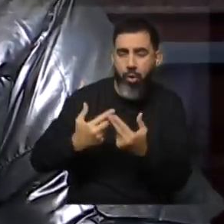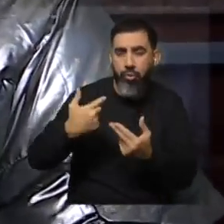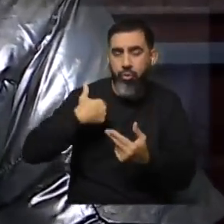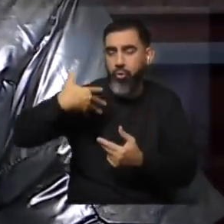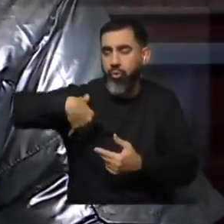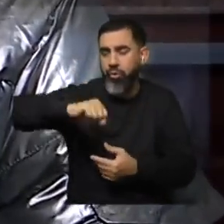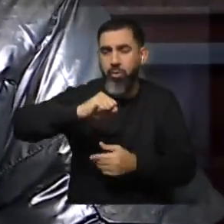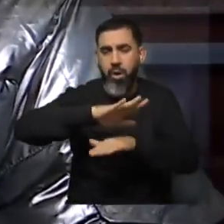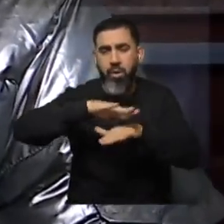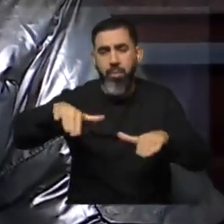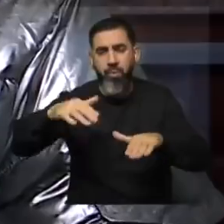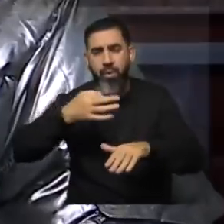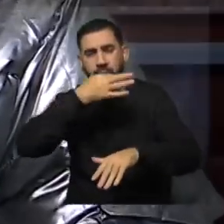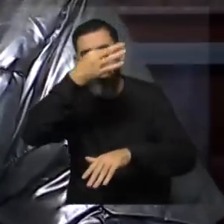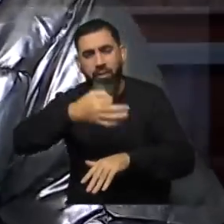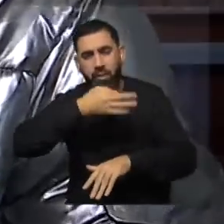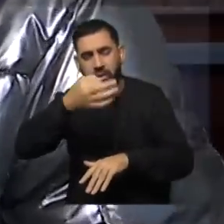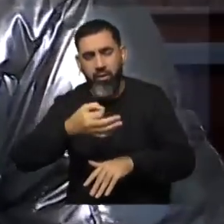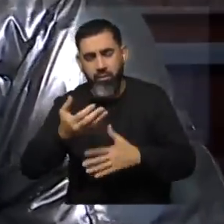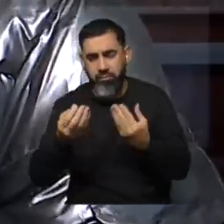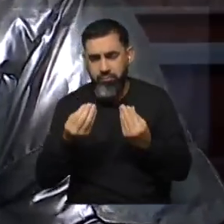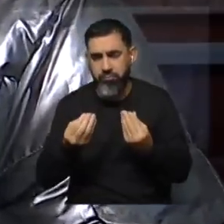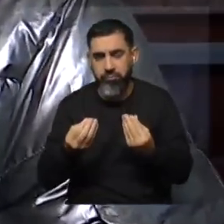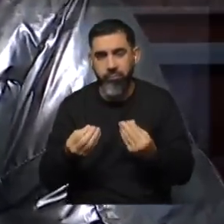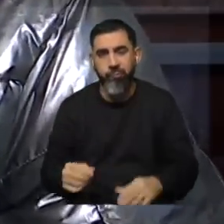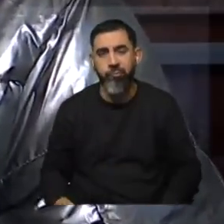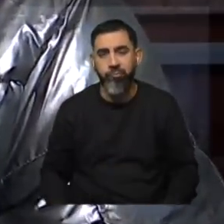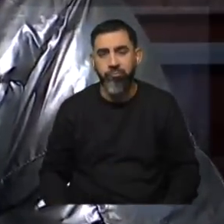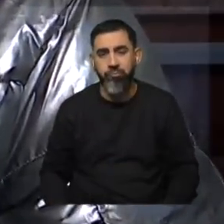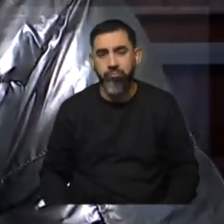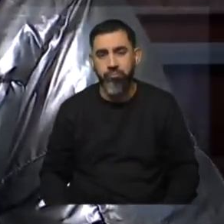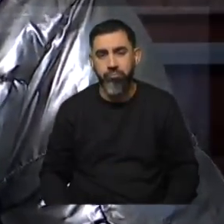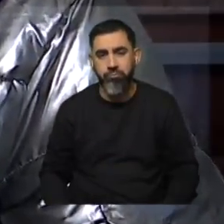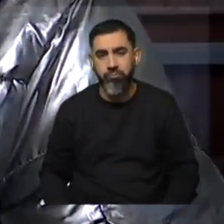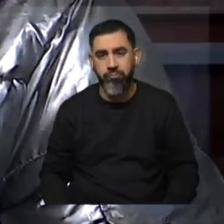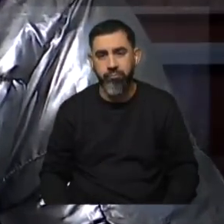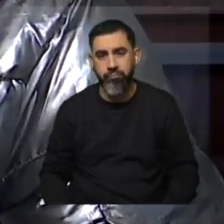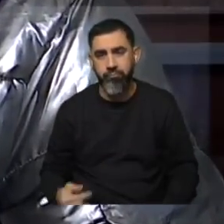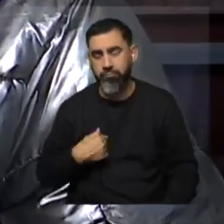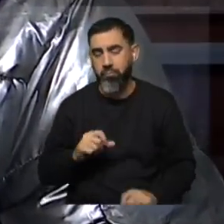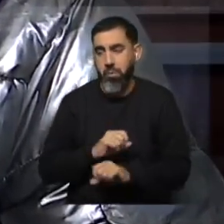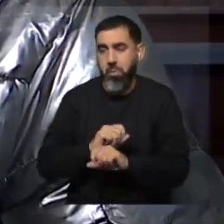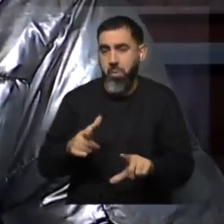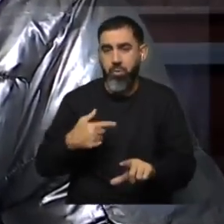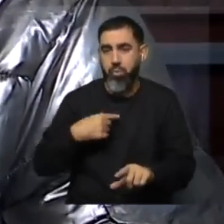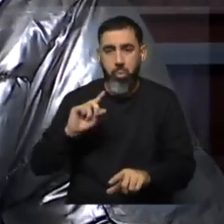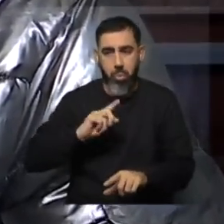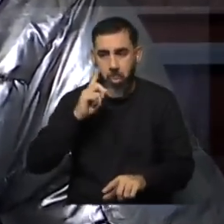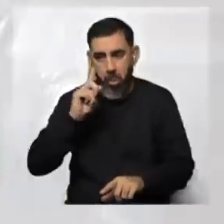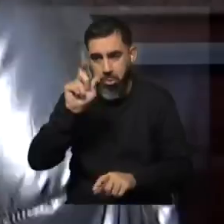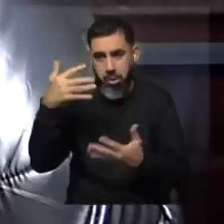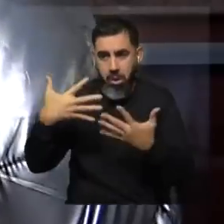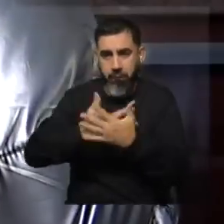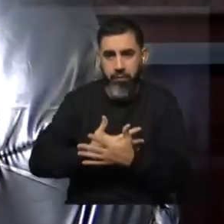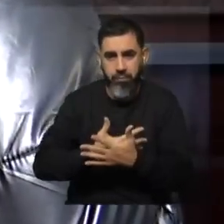menores a hacer la declaración este incluso eso me dejó este consternado porque Bueno yo no conozco a las víctimas